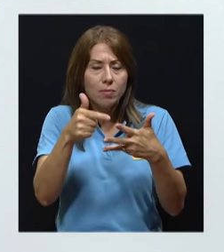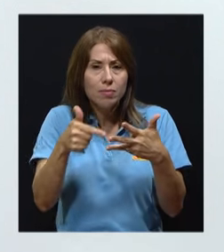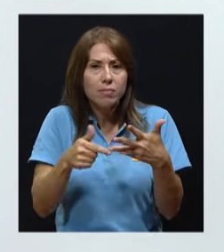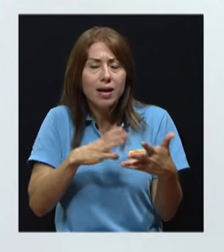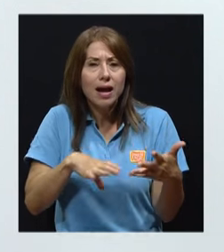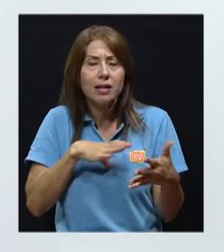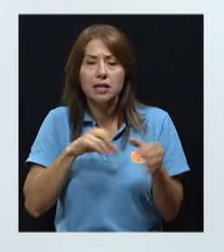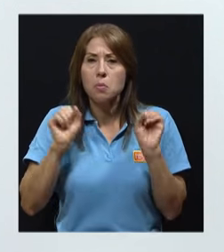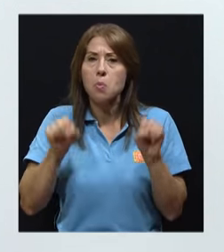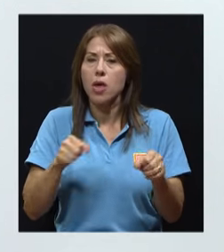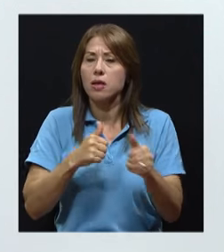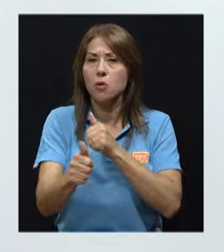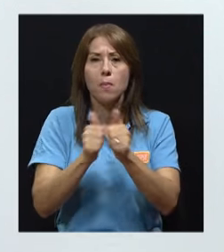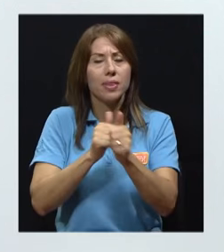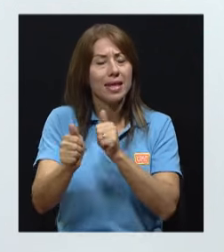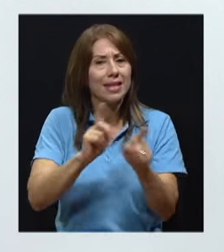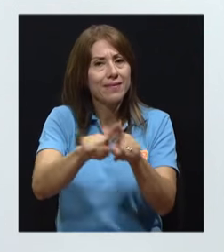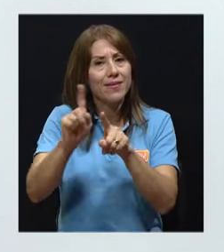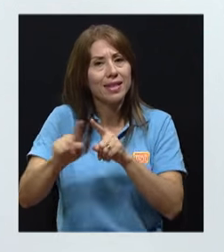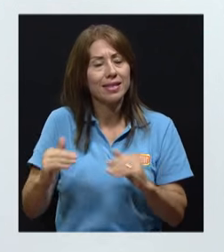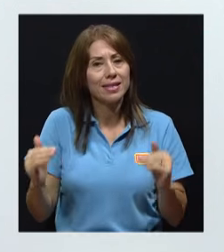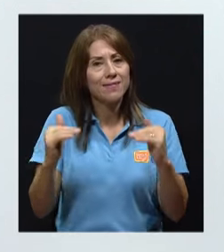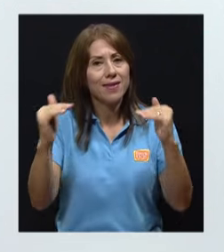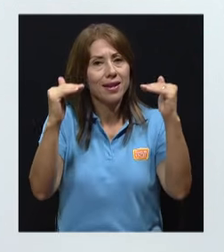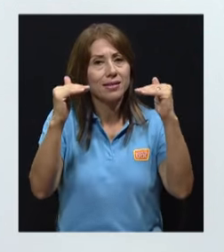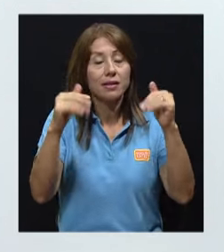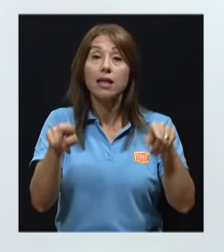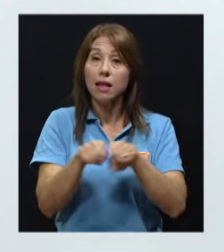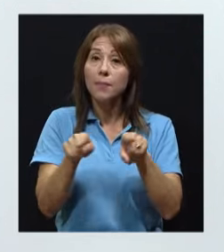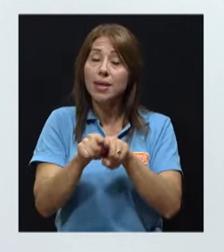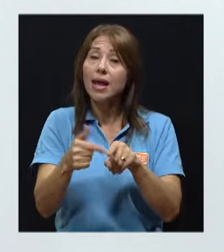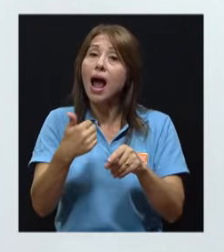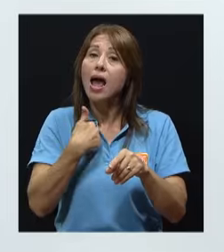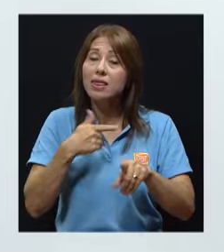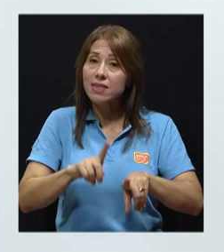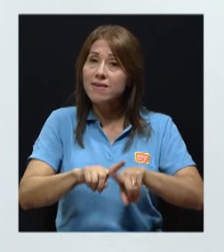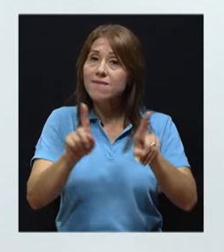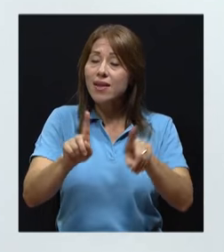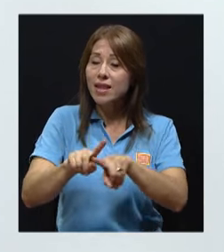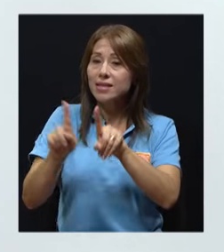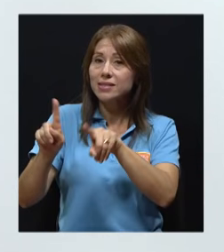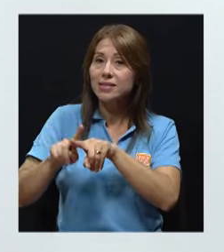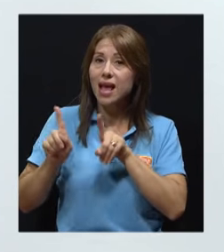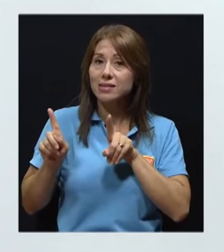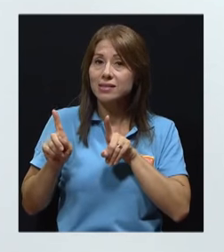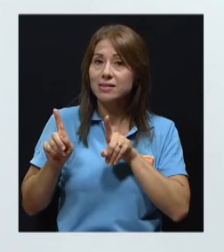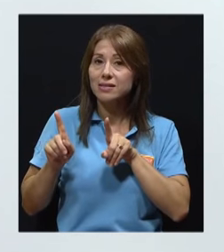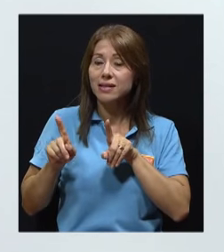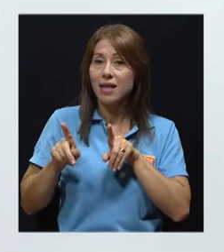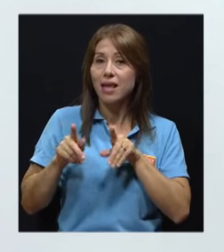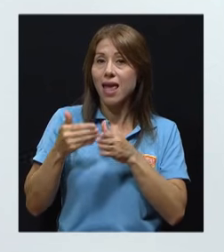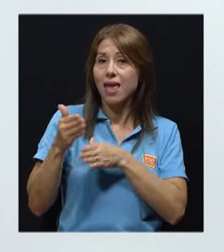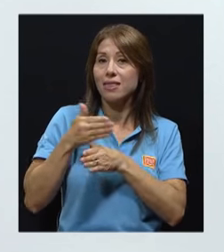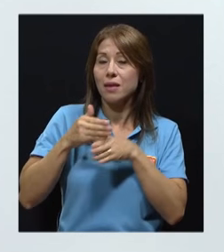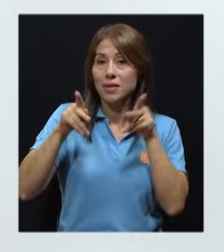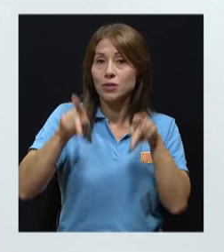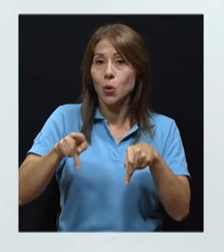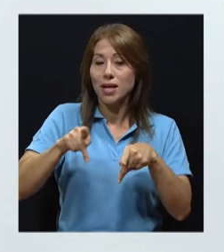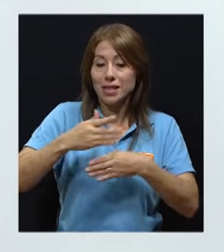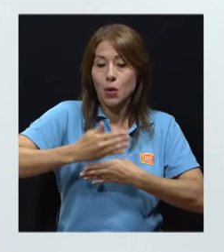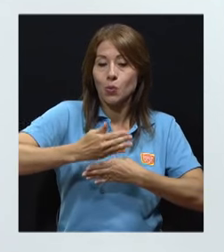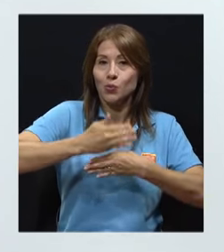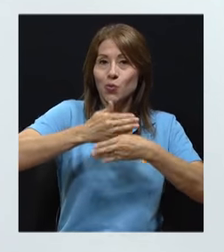la Marimba a todo nivel y hay diferencias muy significativas entre constructores hay